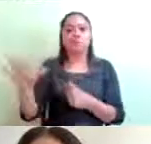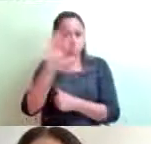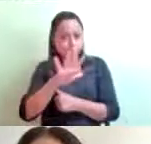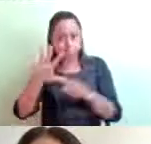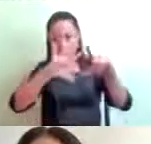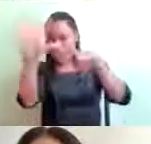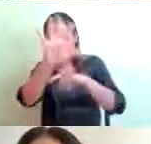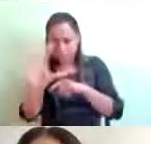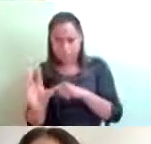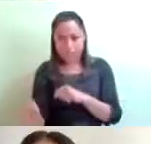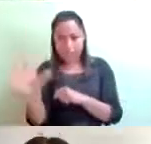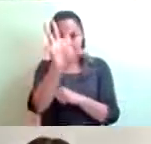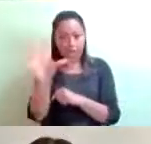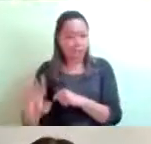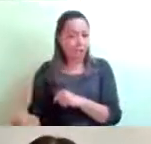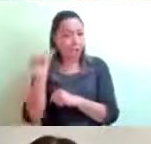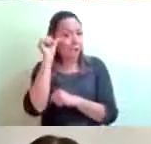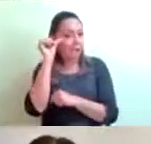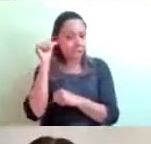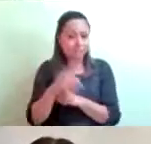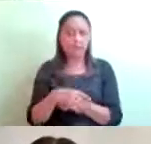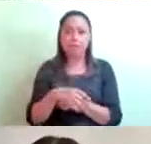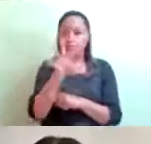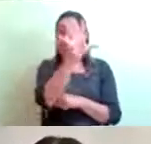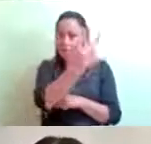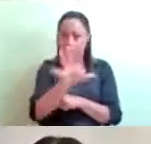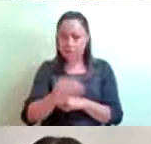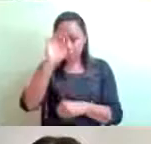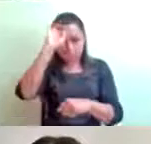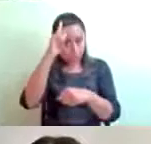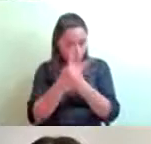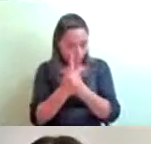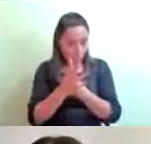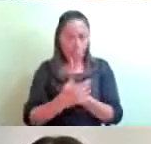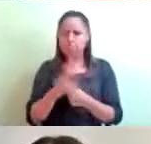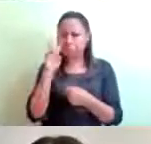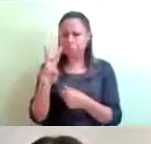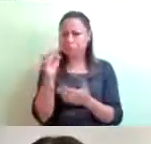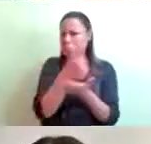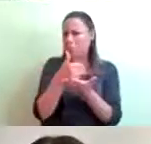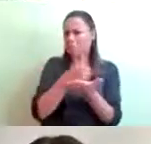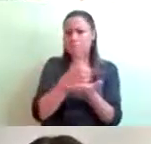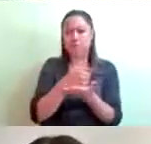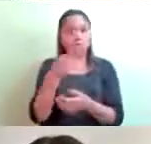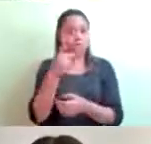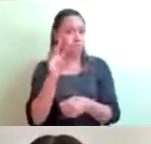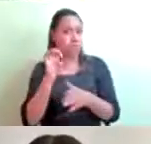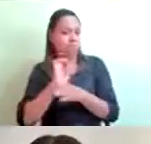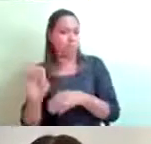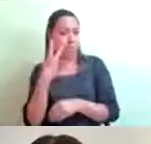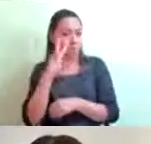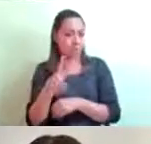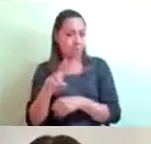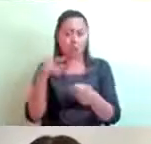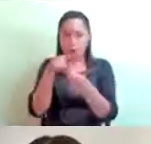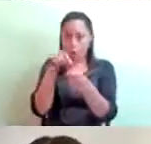ve que no hay problema con el color azul. Pero vemos, por ejemplo, el color morado, que significa que